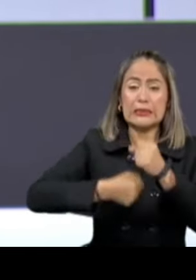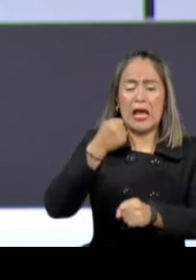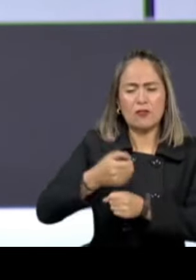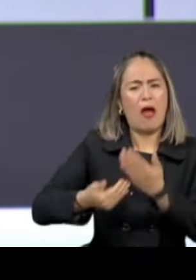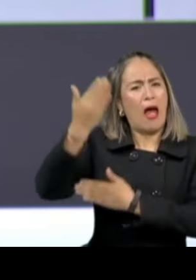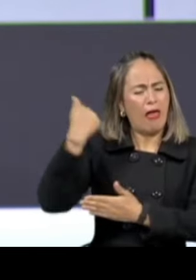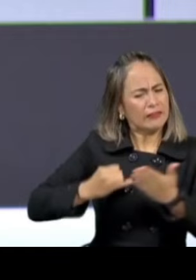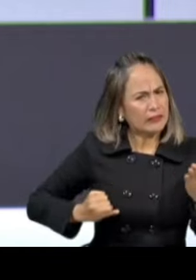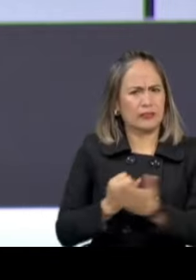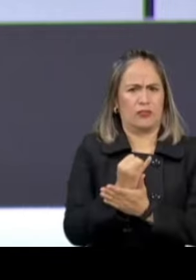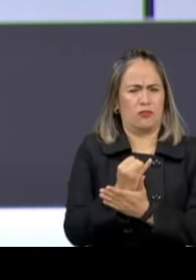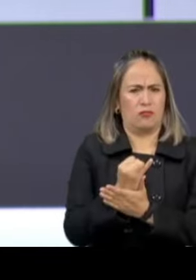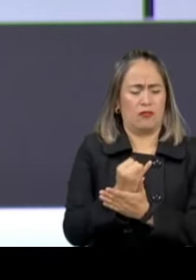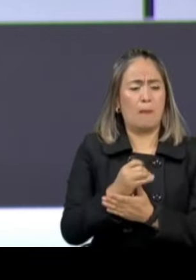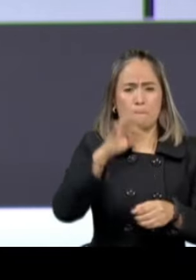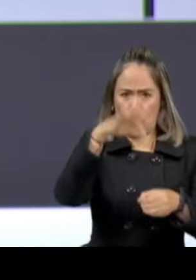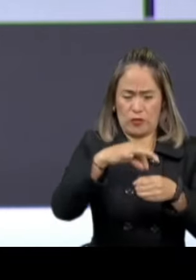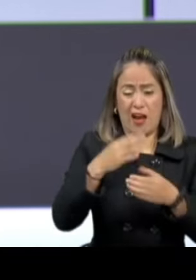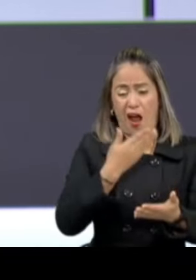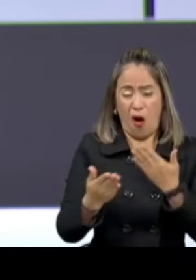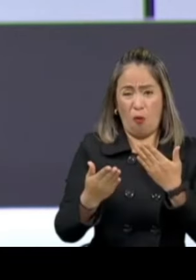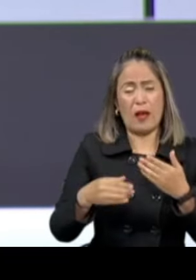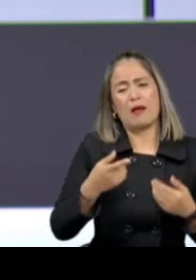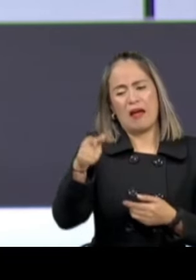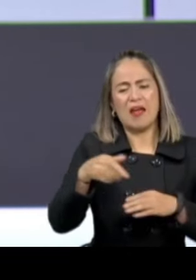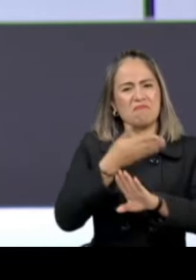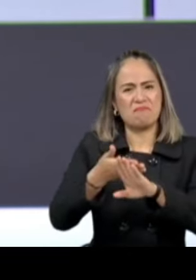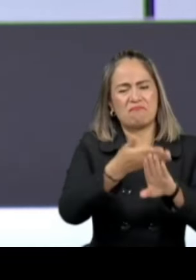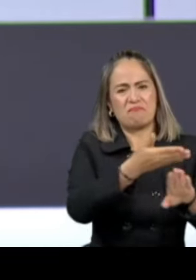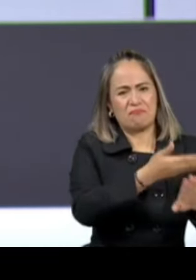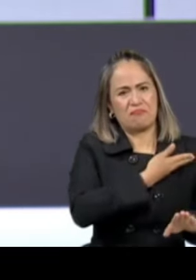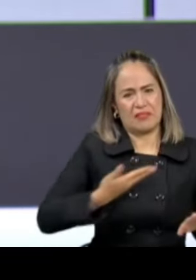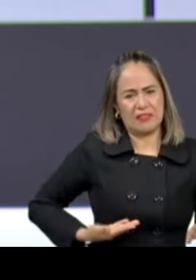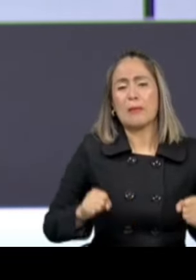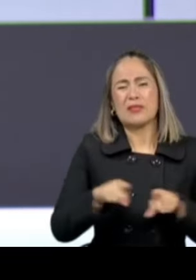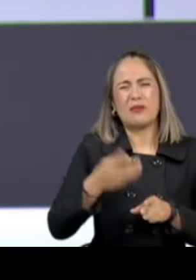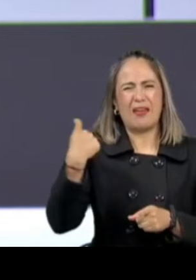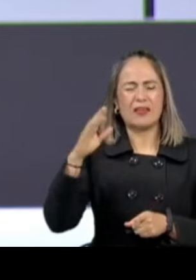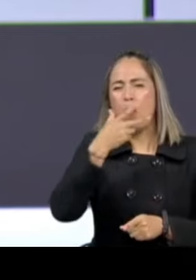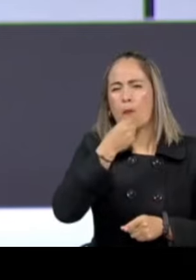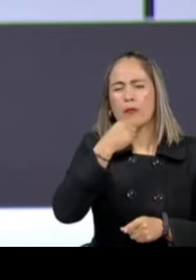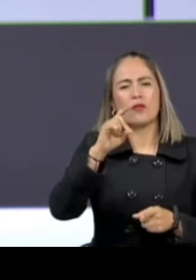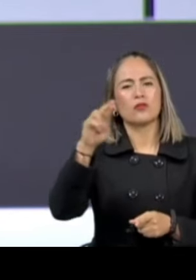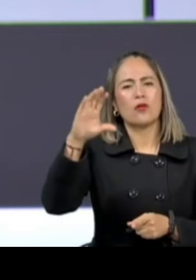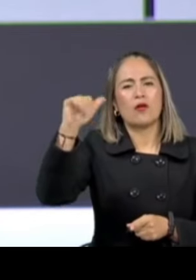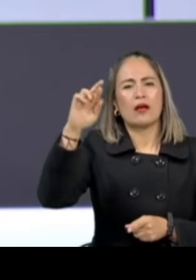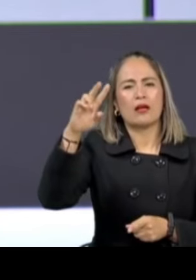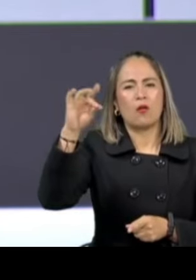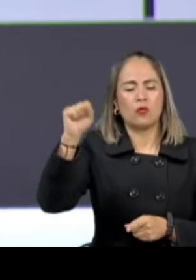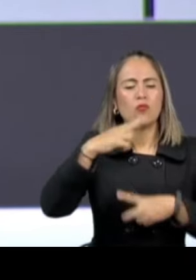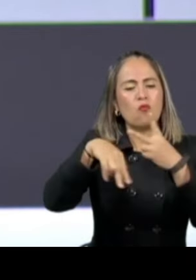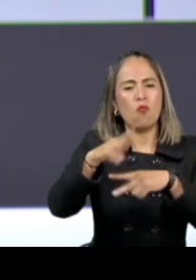votar por quien hoy los insulta desde Palacio Nacional precisamente el drt Carlos ursúa estuvo el domingo pasado en el